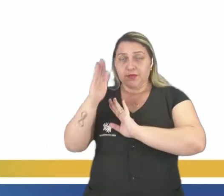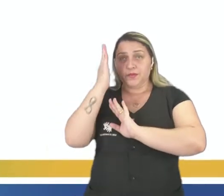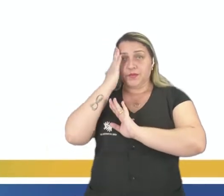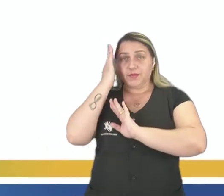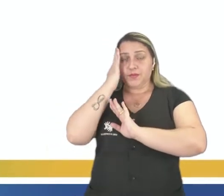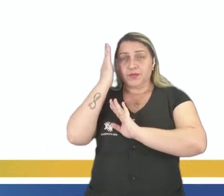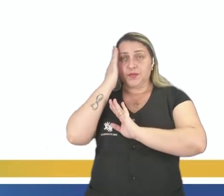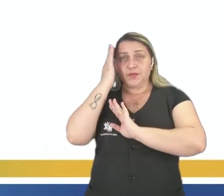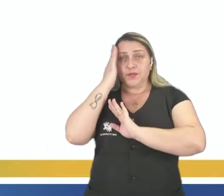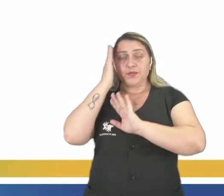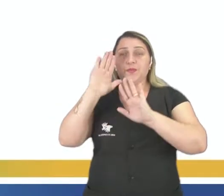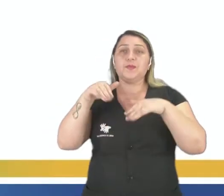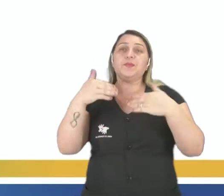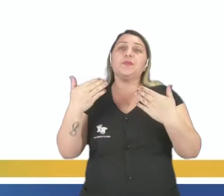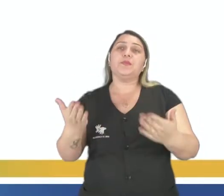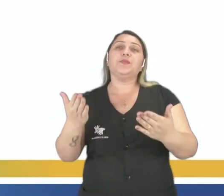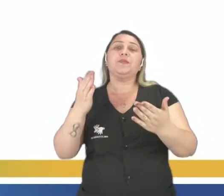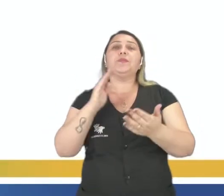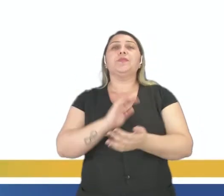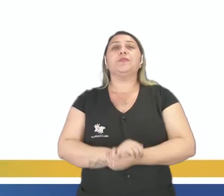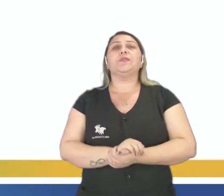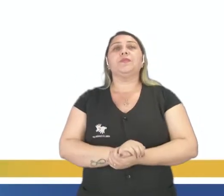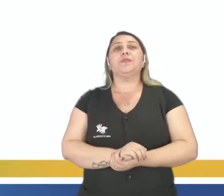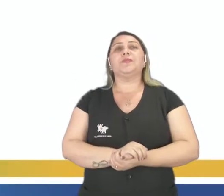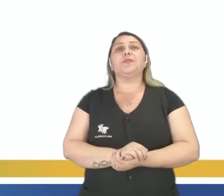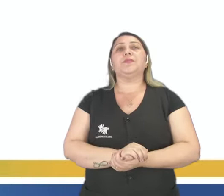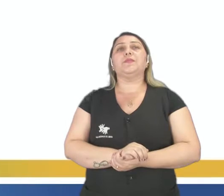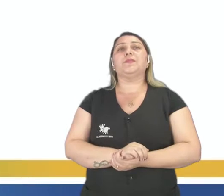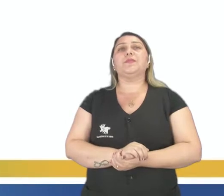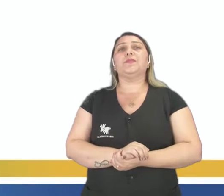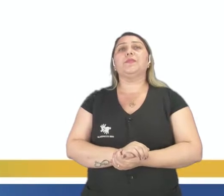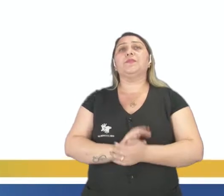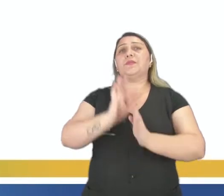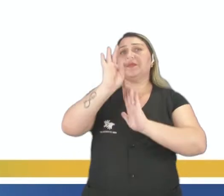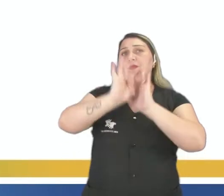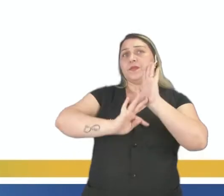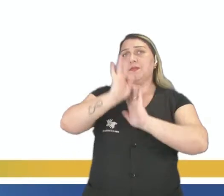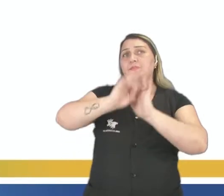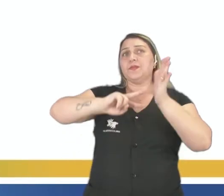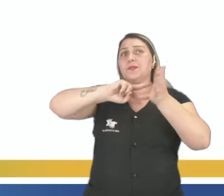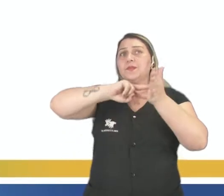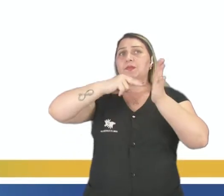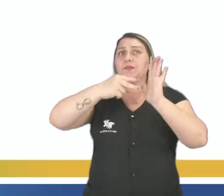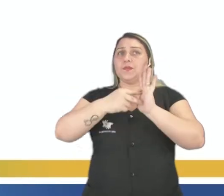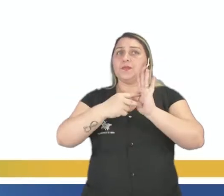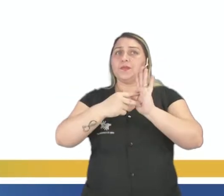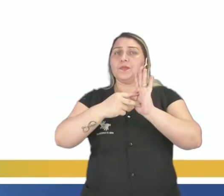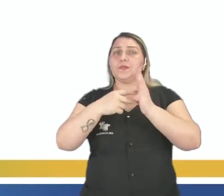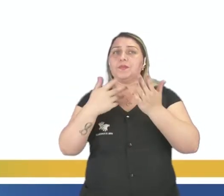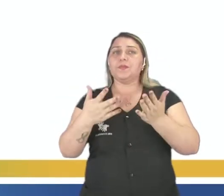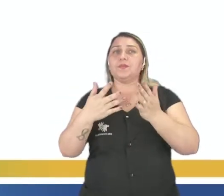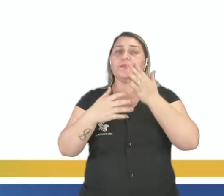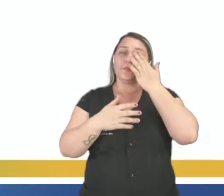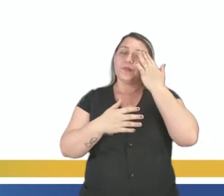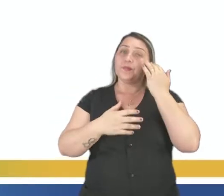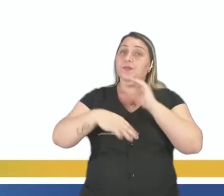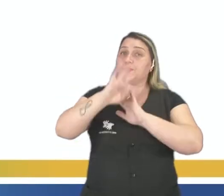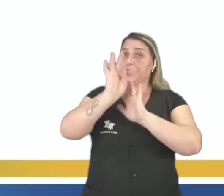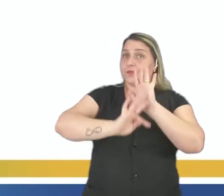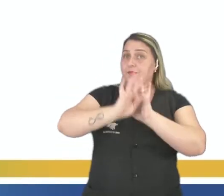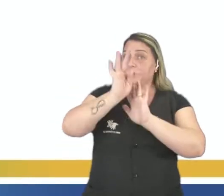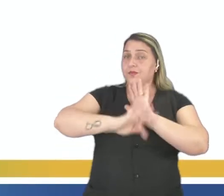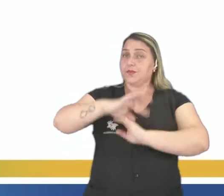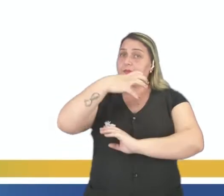entender un poco más sobre eso, ¿ok? Tipología textual, significado. ¿Qué significa? Es